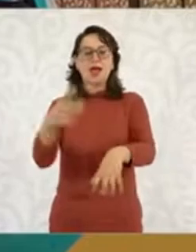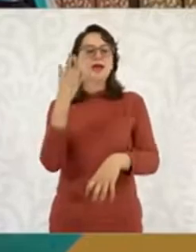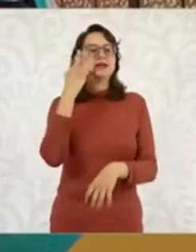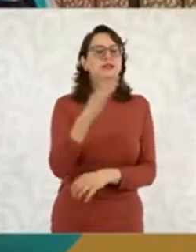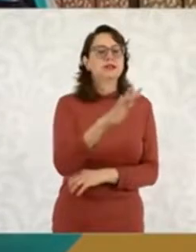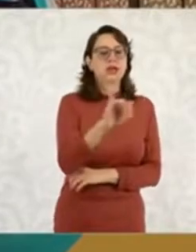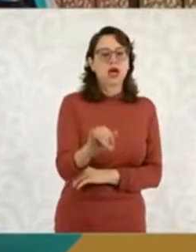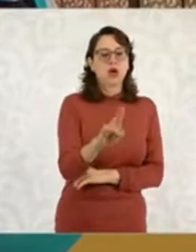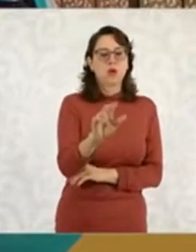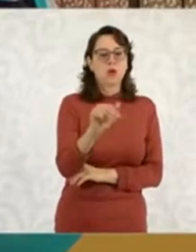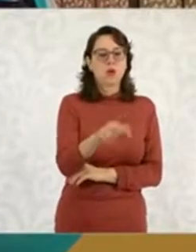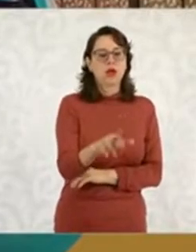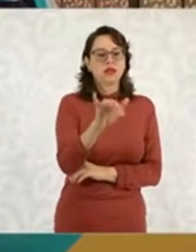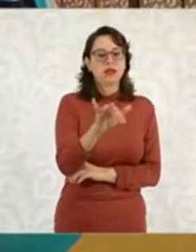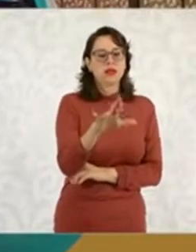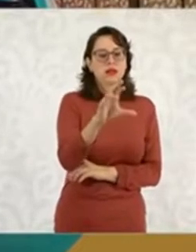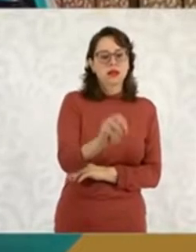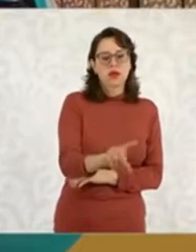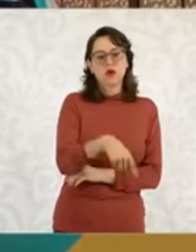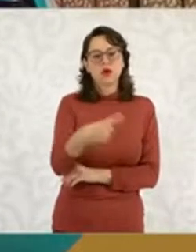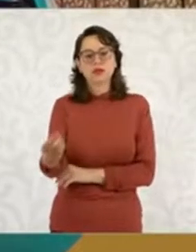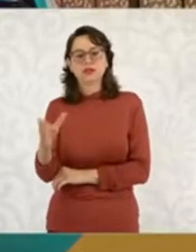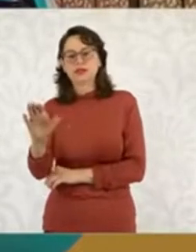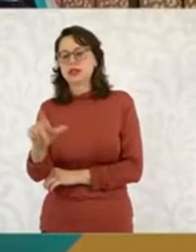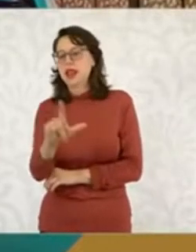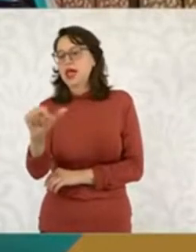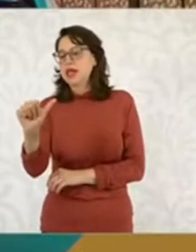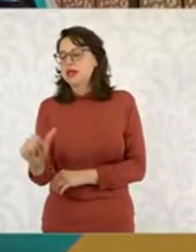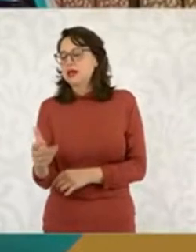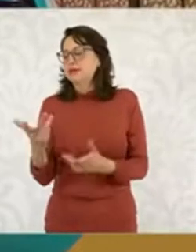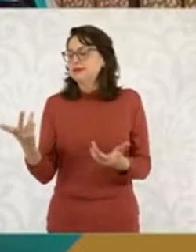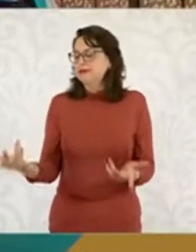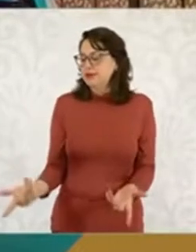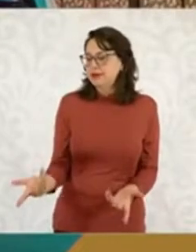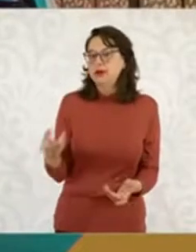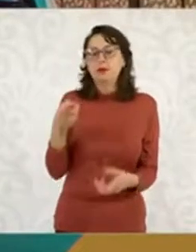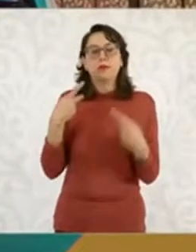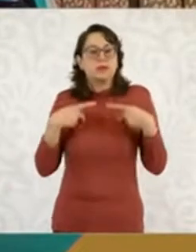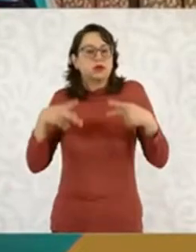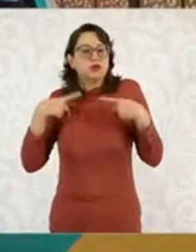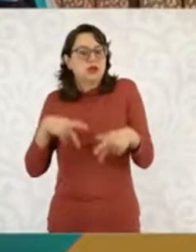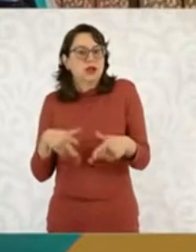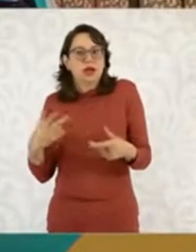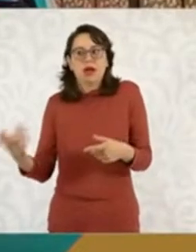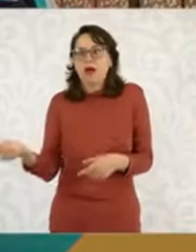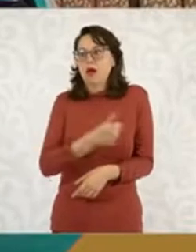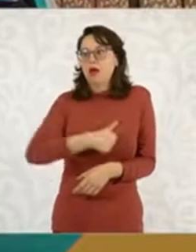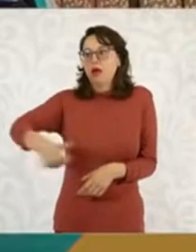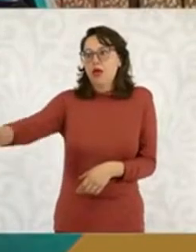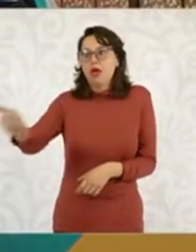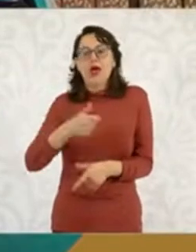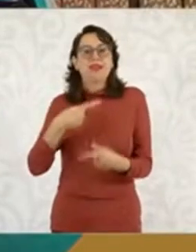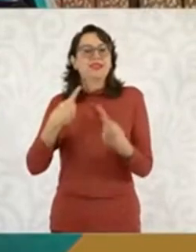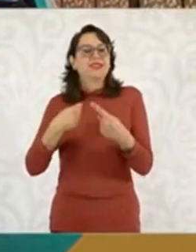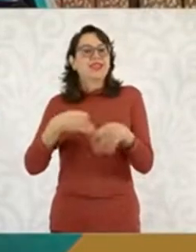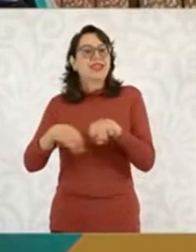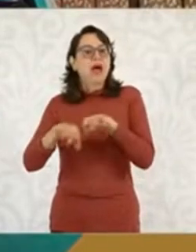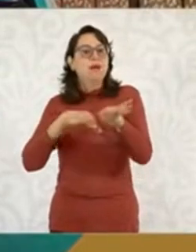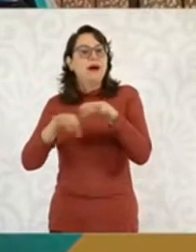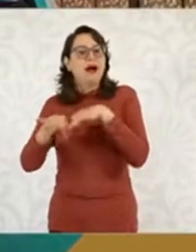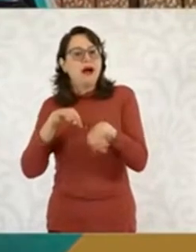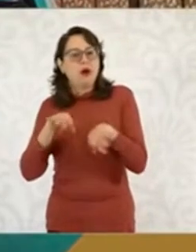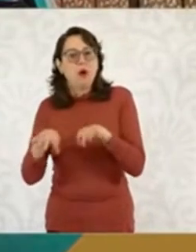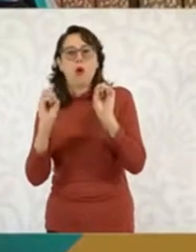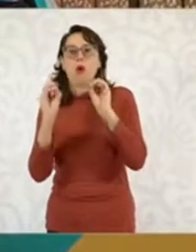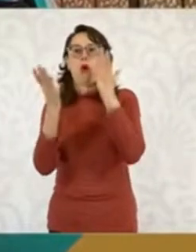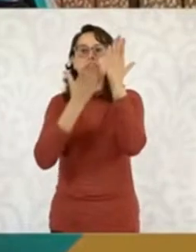crecimiento poblacional asociado a la industria, en donde las personas trabajan en una de las ciudades del Bajío y viven en otra de las ciudades del Bajío, o